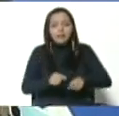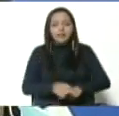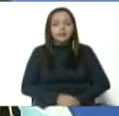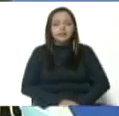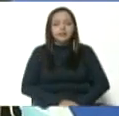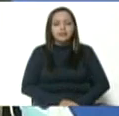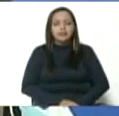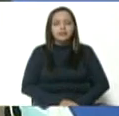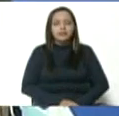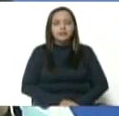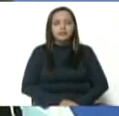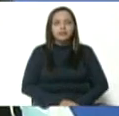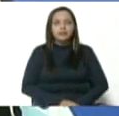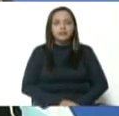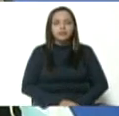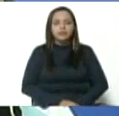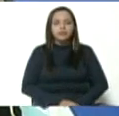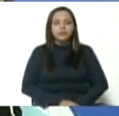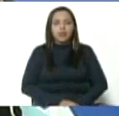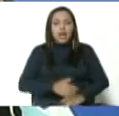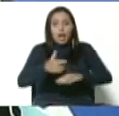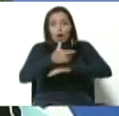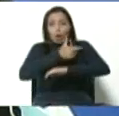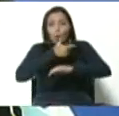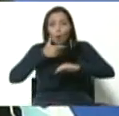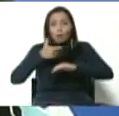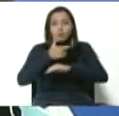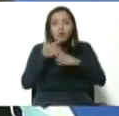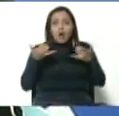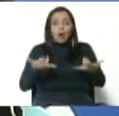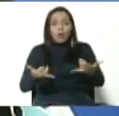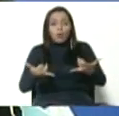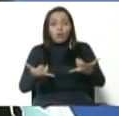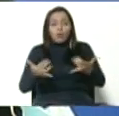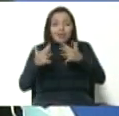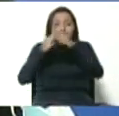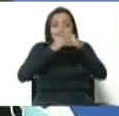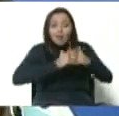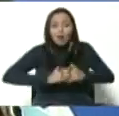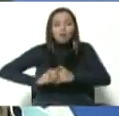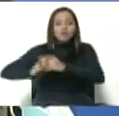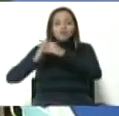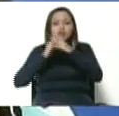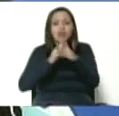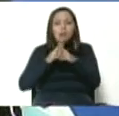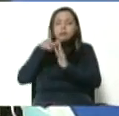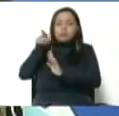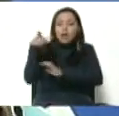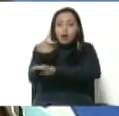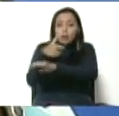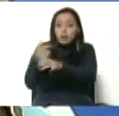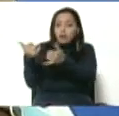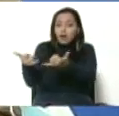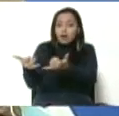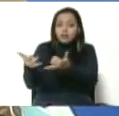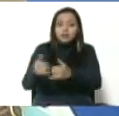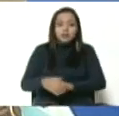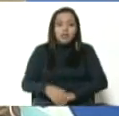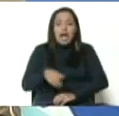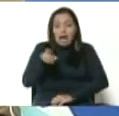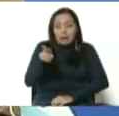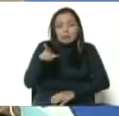Incluso, el gobierno actual de los Estados Unidos de Norteamérica